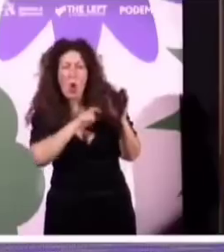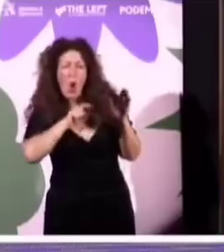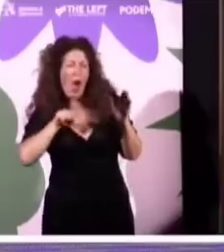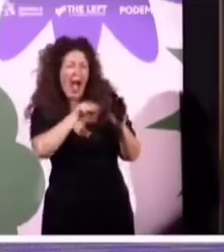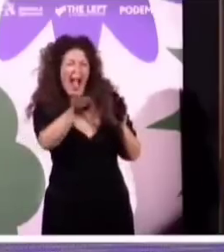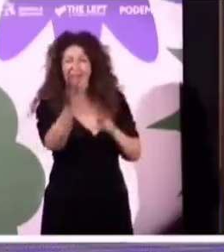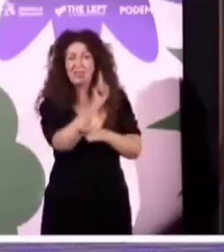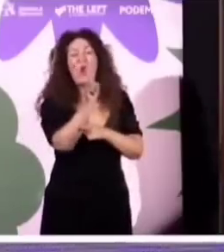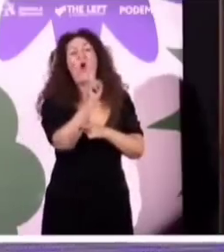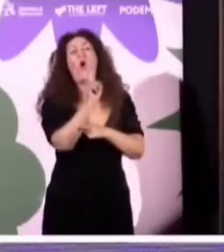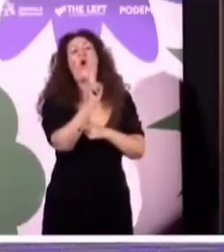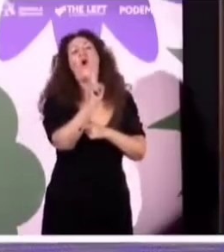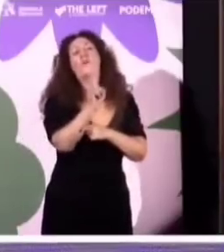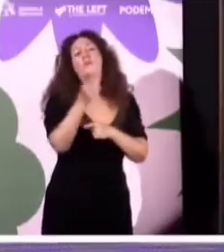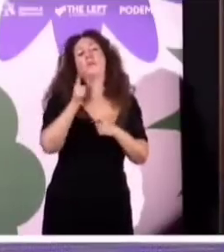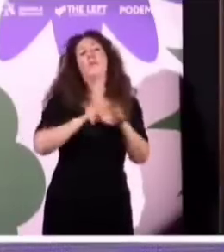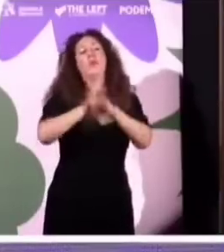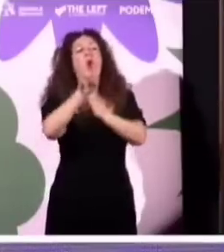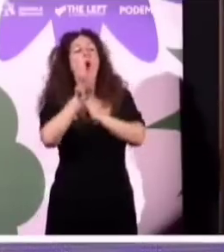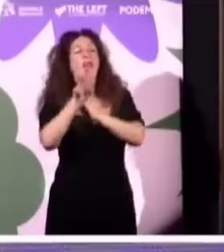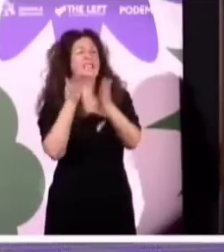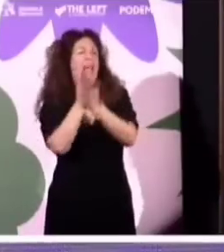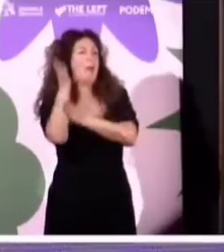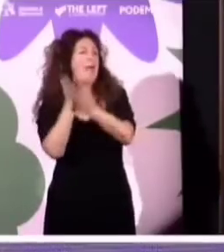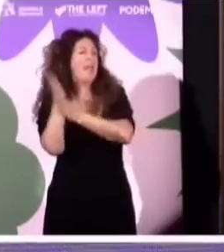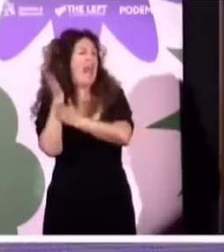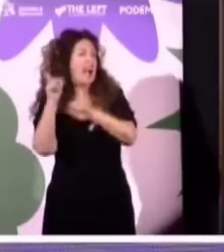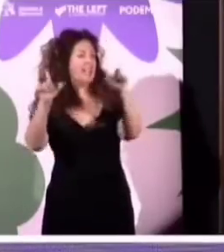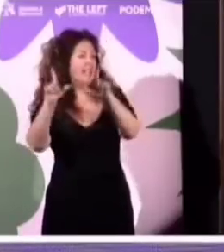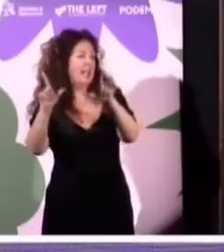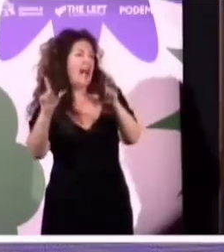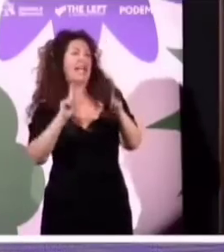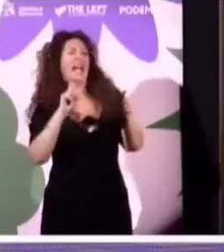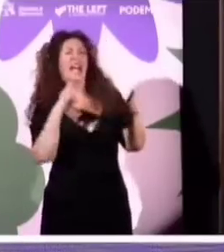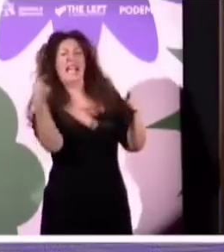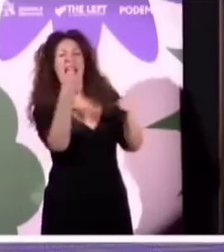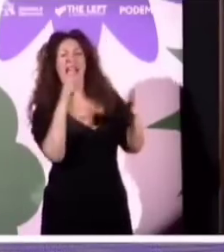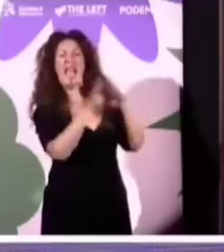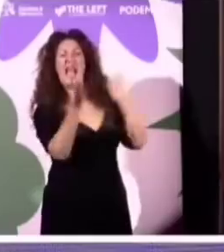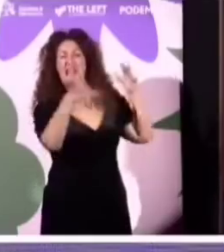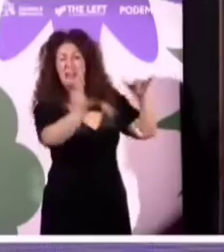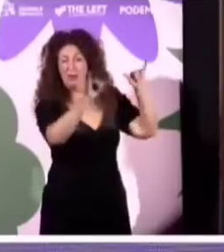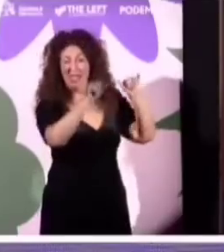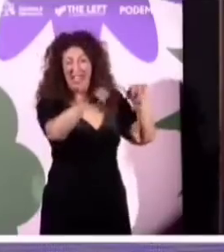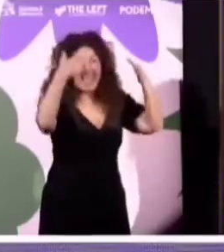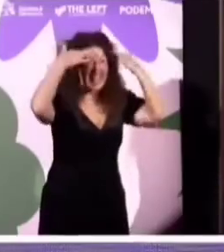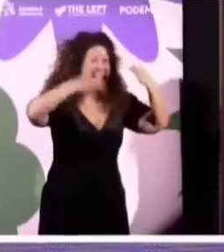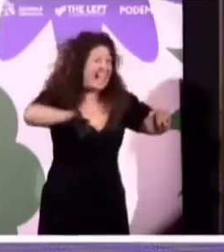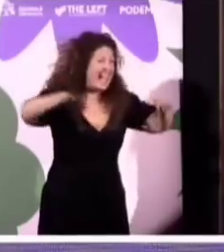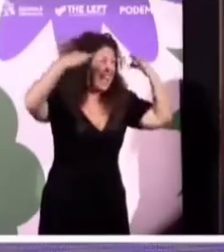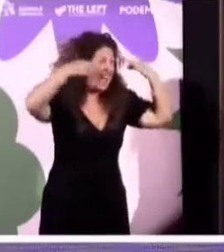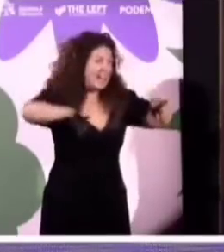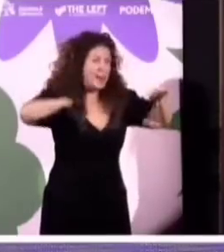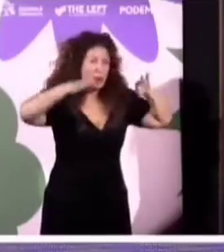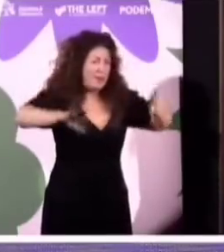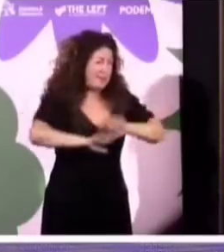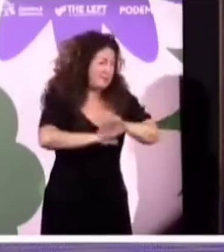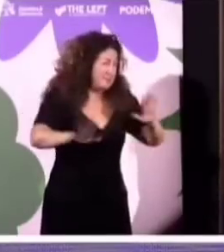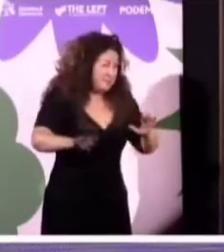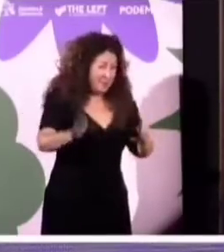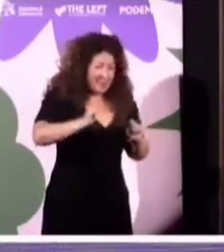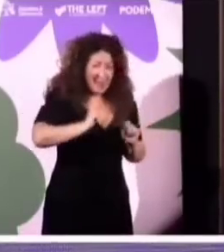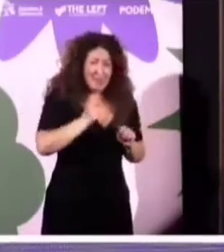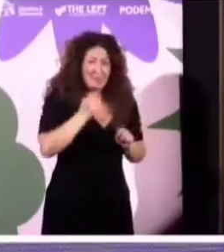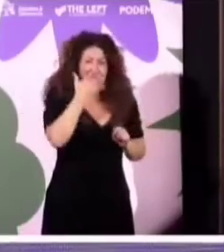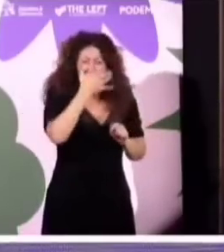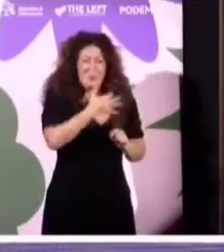de manera negativa por la progresía mediática. El nivel de ingenuidad de tal planteamiento es de una dimensión sonrojante.